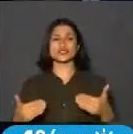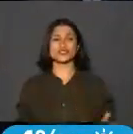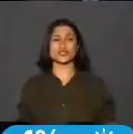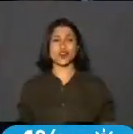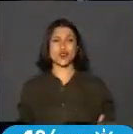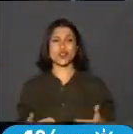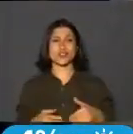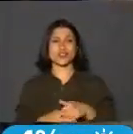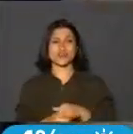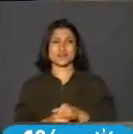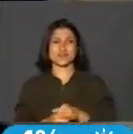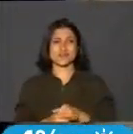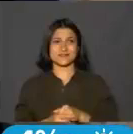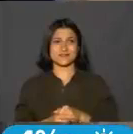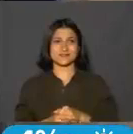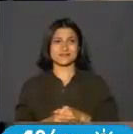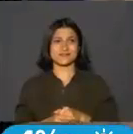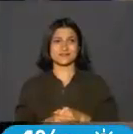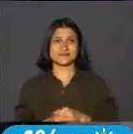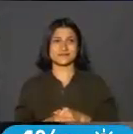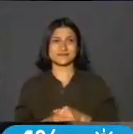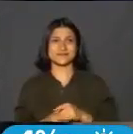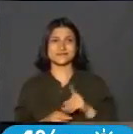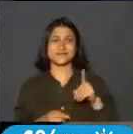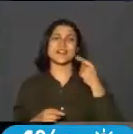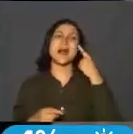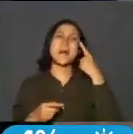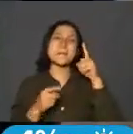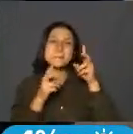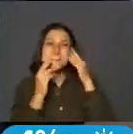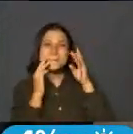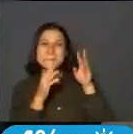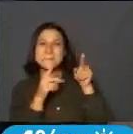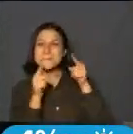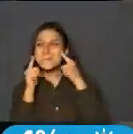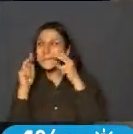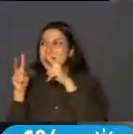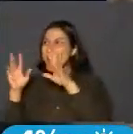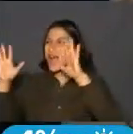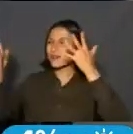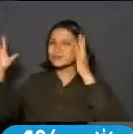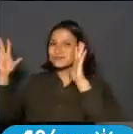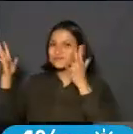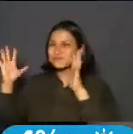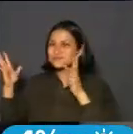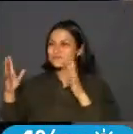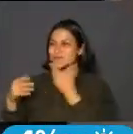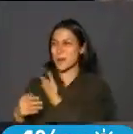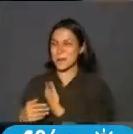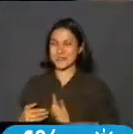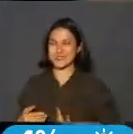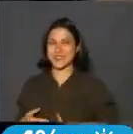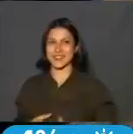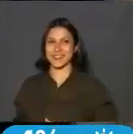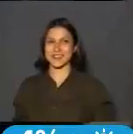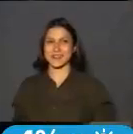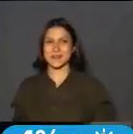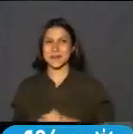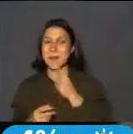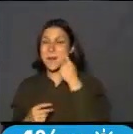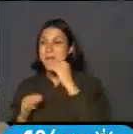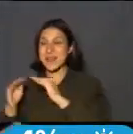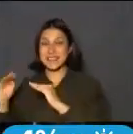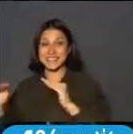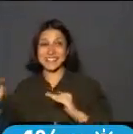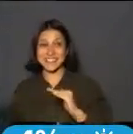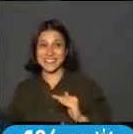saluda. Sí, y lo aplaude. Hay muchas. Mira. Están esperando. Ay,